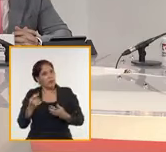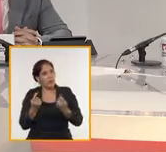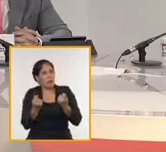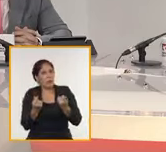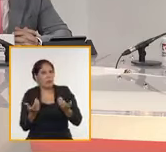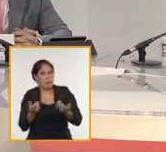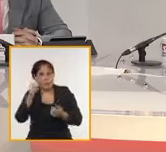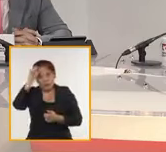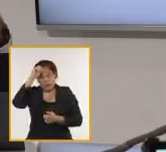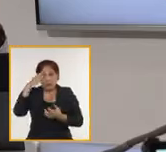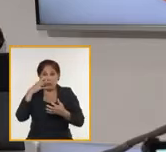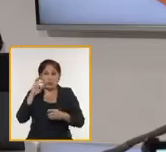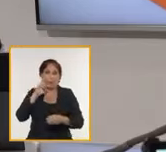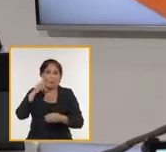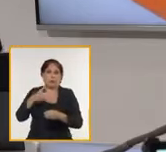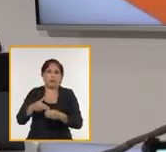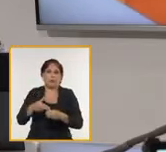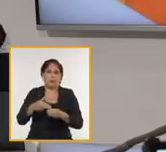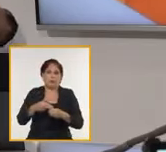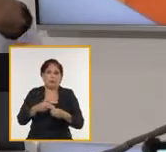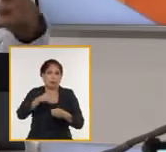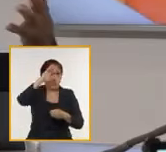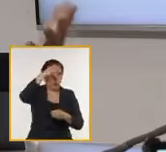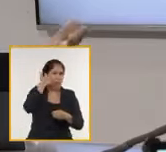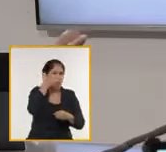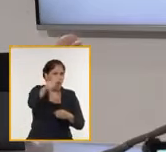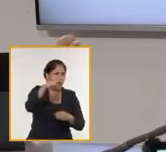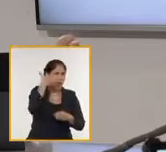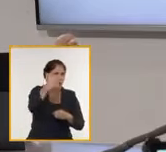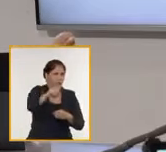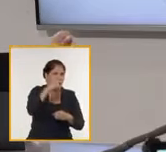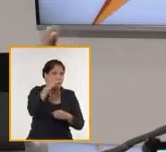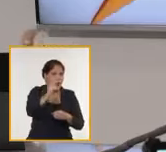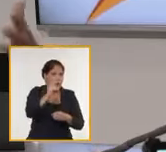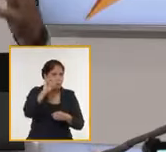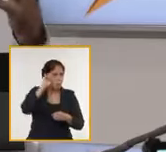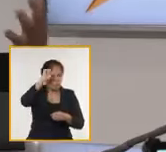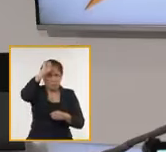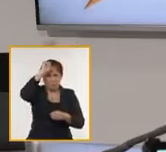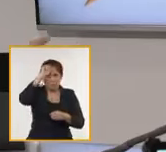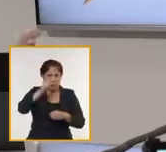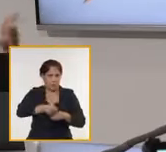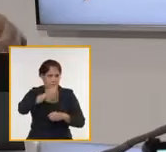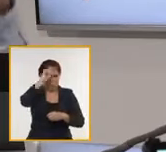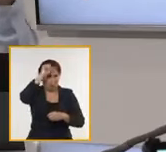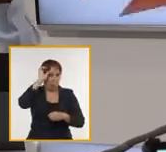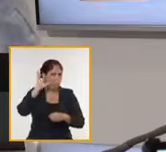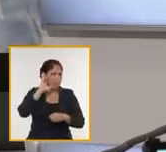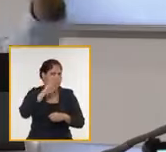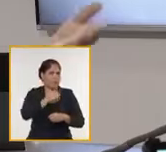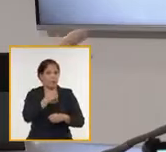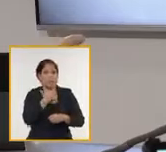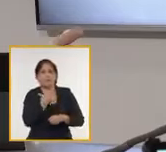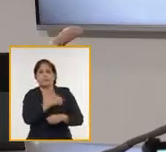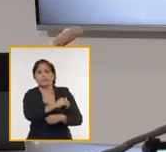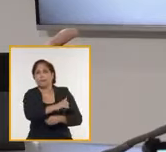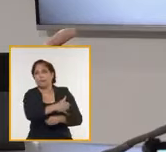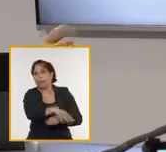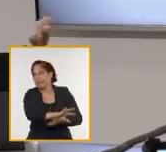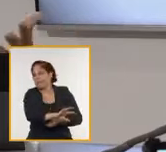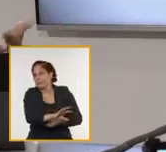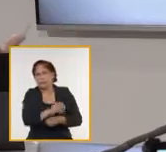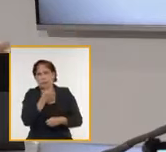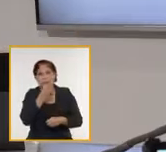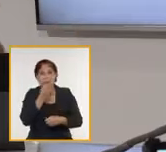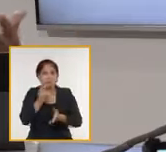economía india. El petróleo que tiene la importancia para otras economías. Entonces le vas a prohibir y le vas a subir